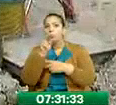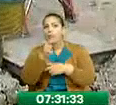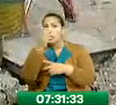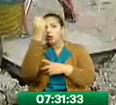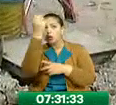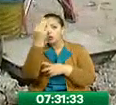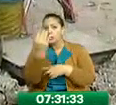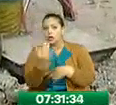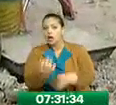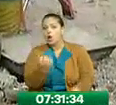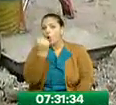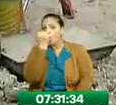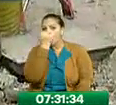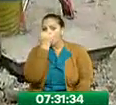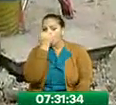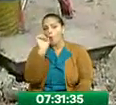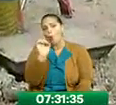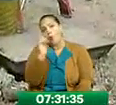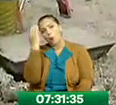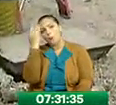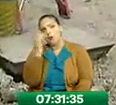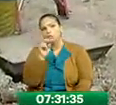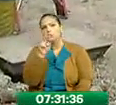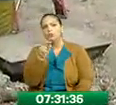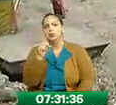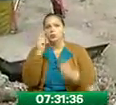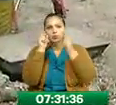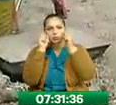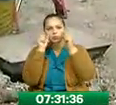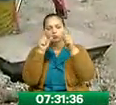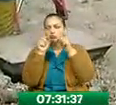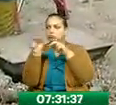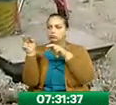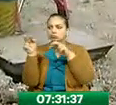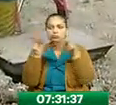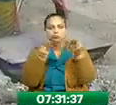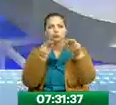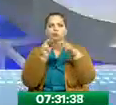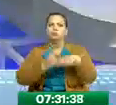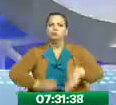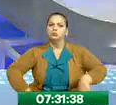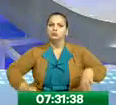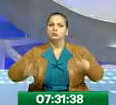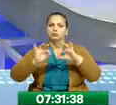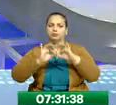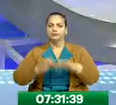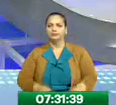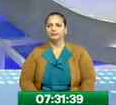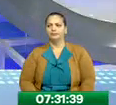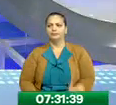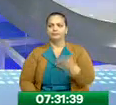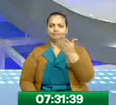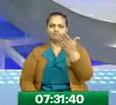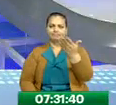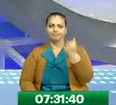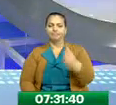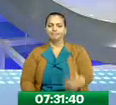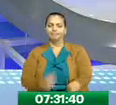en los semáforos en la noche y madrugada. Luisa, José Luis, yo me despido, un fuerte abrazo y prudencia al momento de